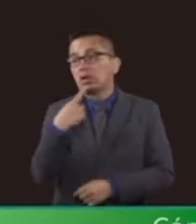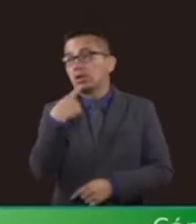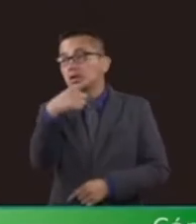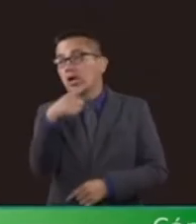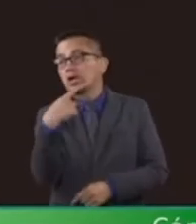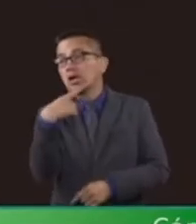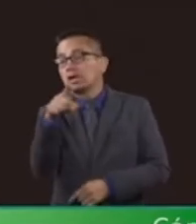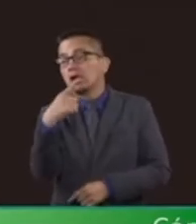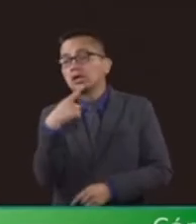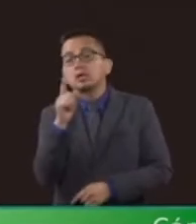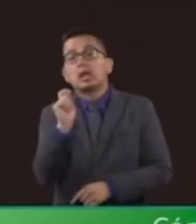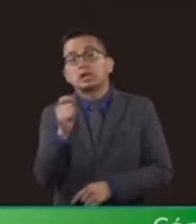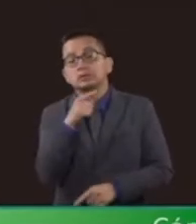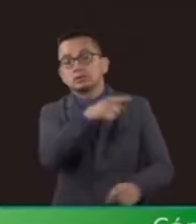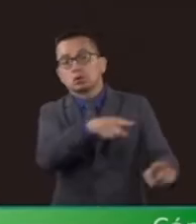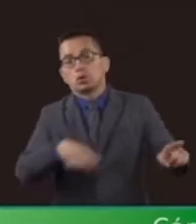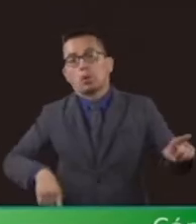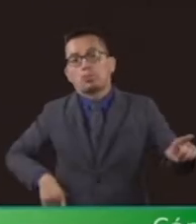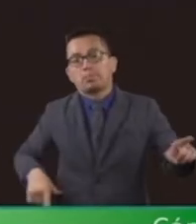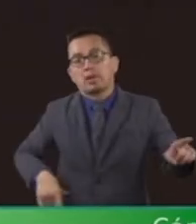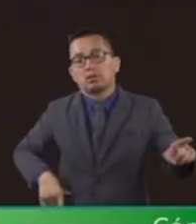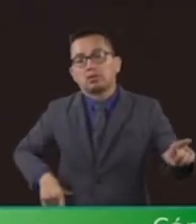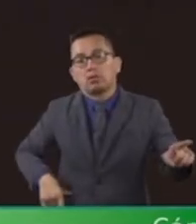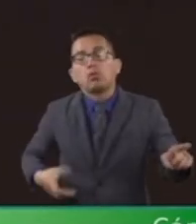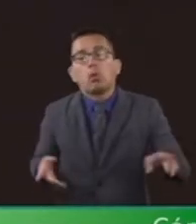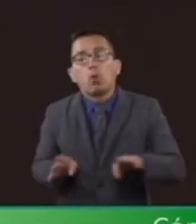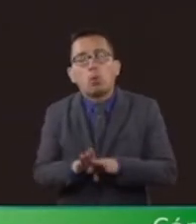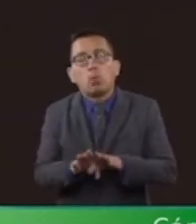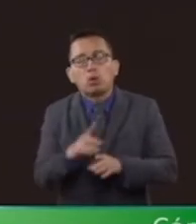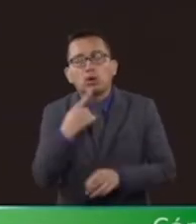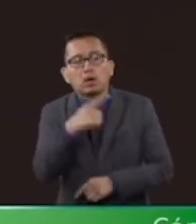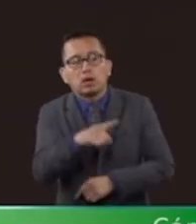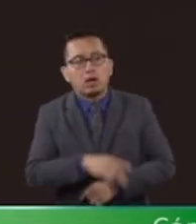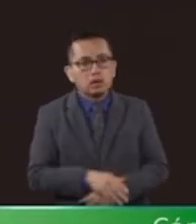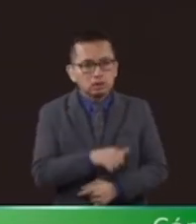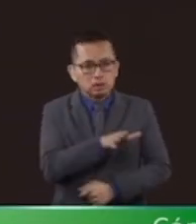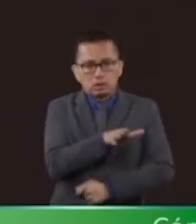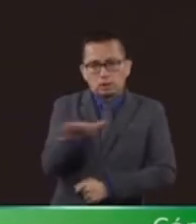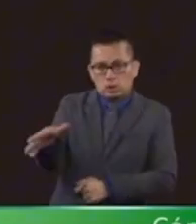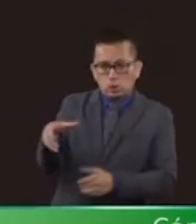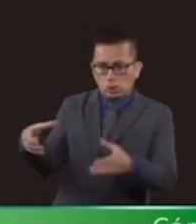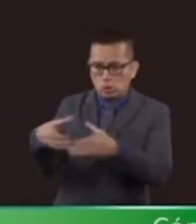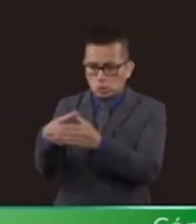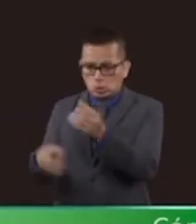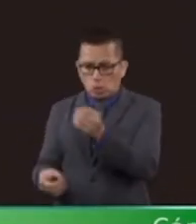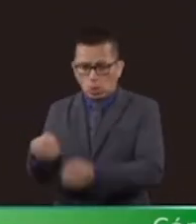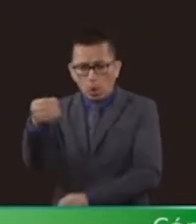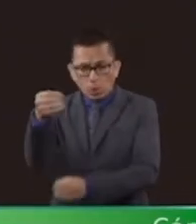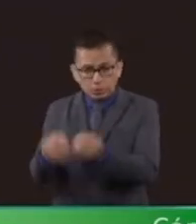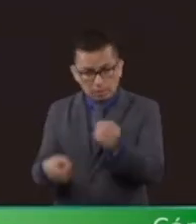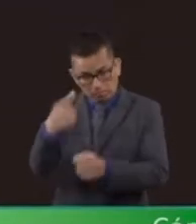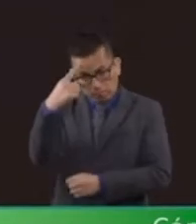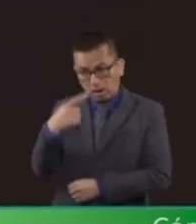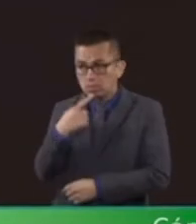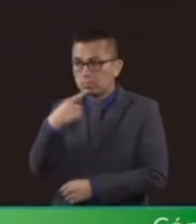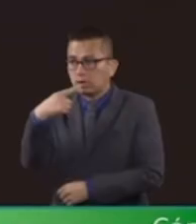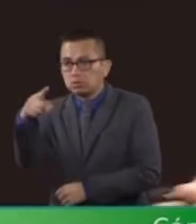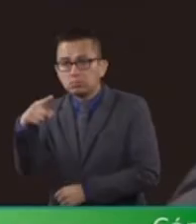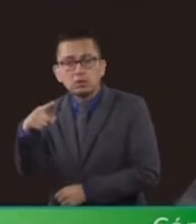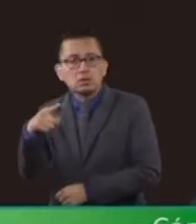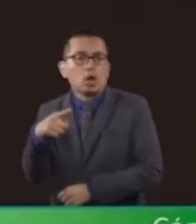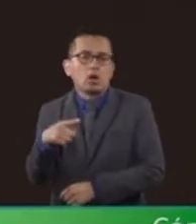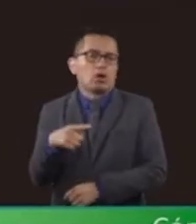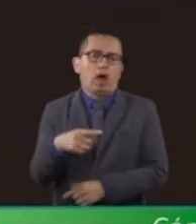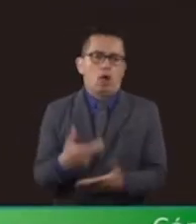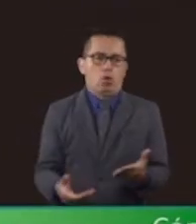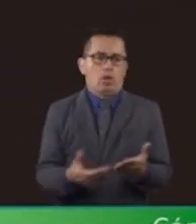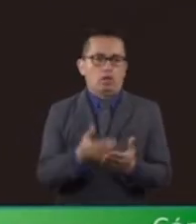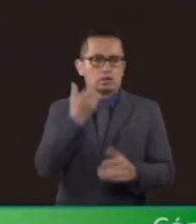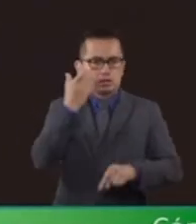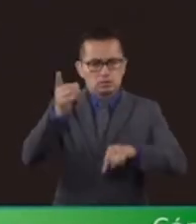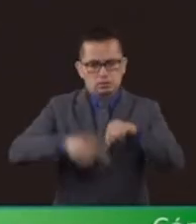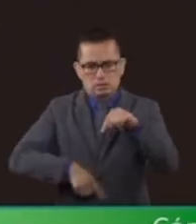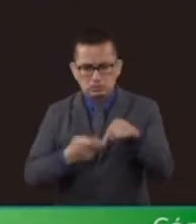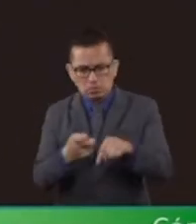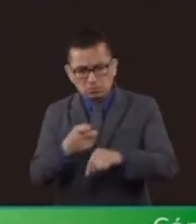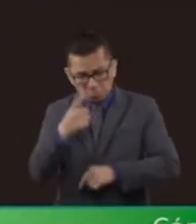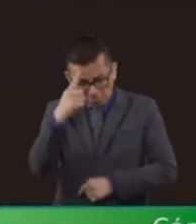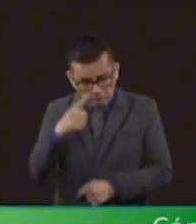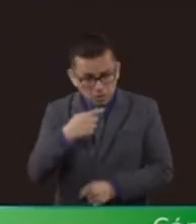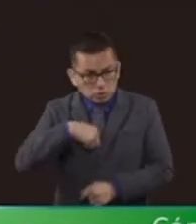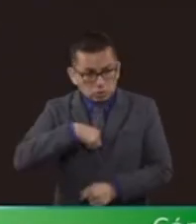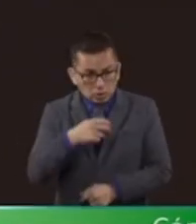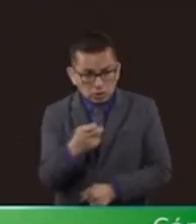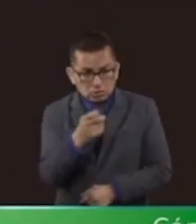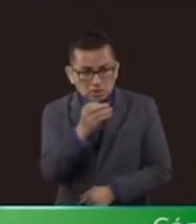real es ir ante la corte y ampararse, y ahora hasta eso le quieren quitar. Pero por supuesto que no lo vamos a